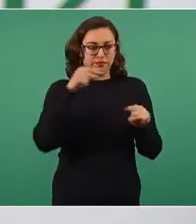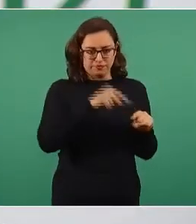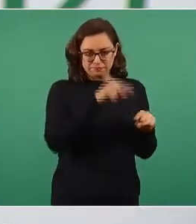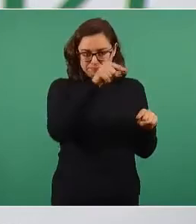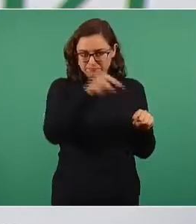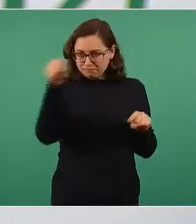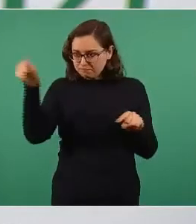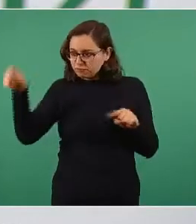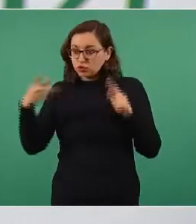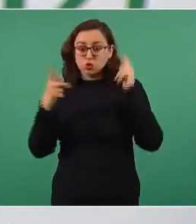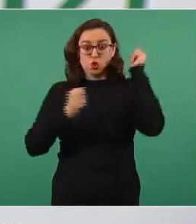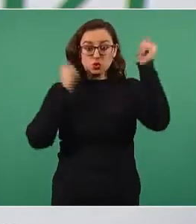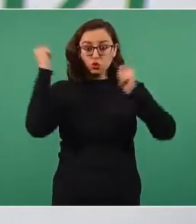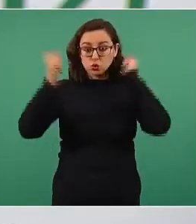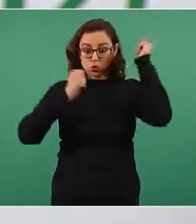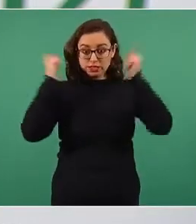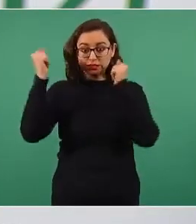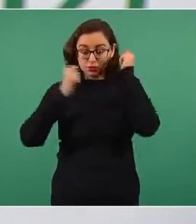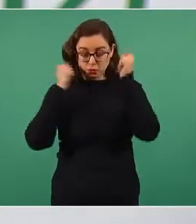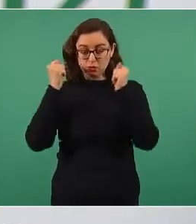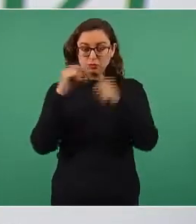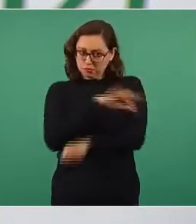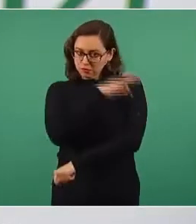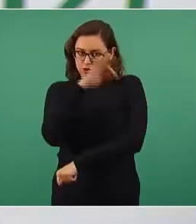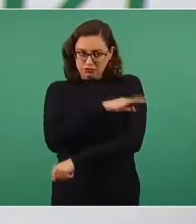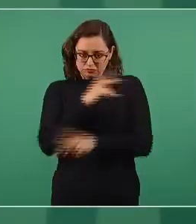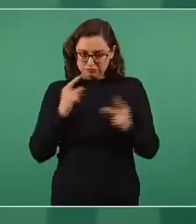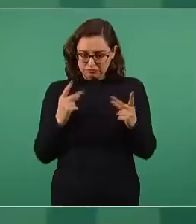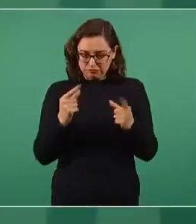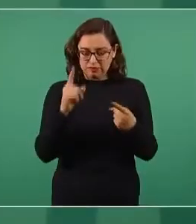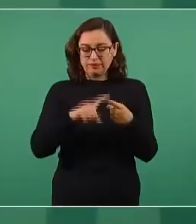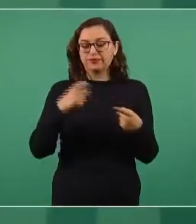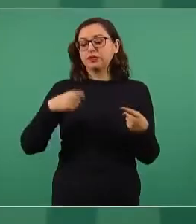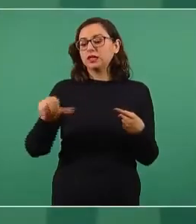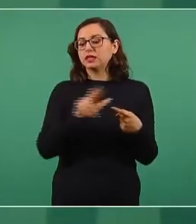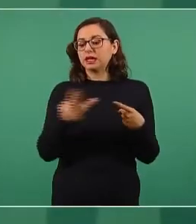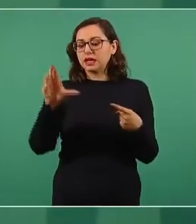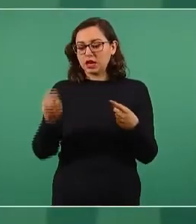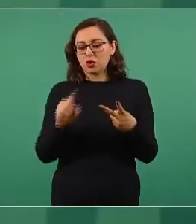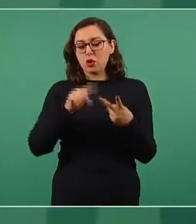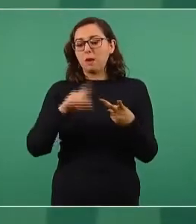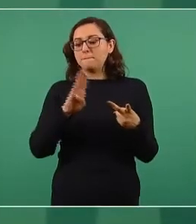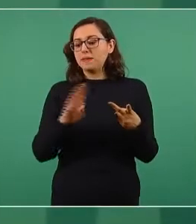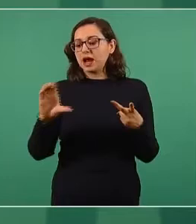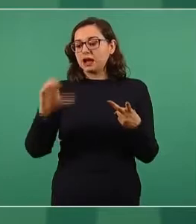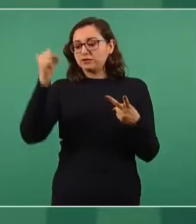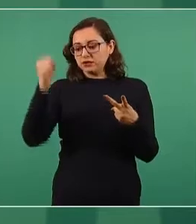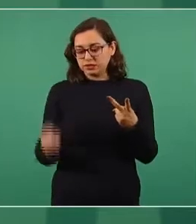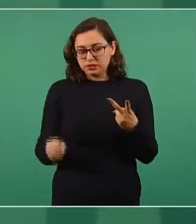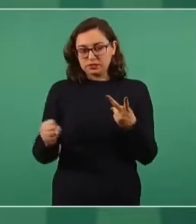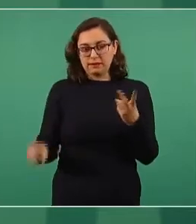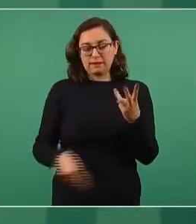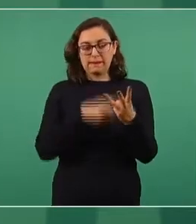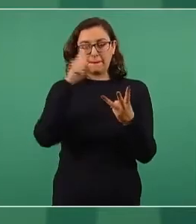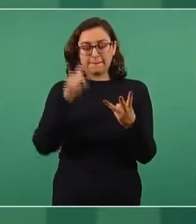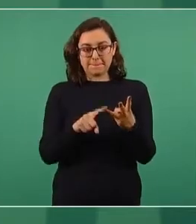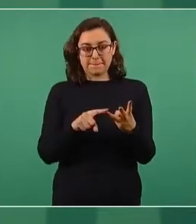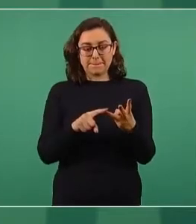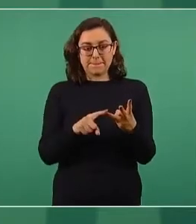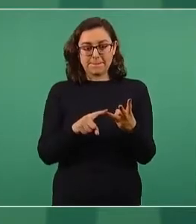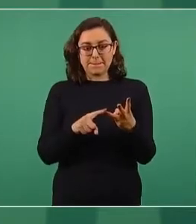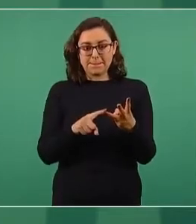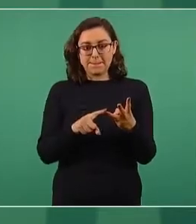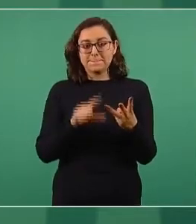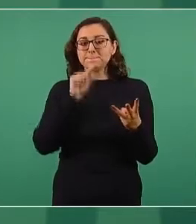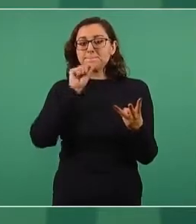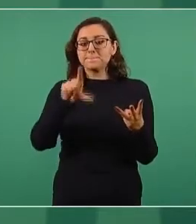zonas turísticas de México, principalmente Quintana Roo, Baja California Sur, y se va a incluir